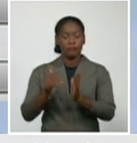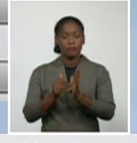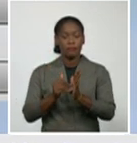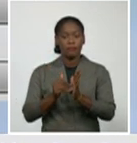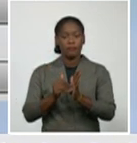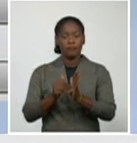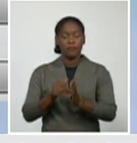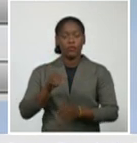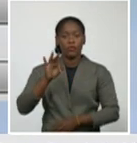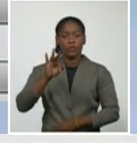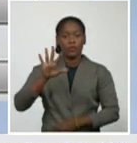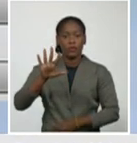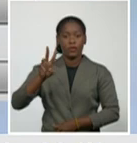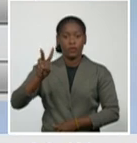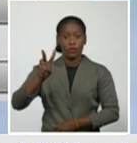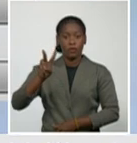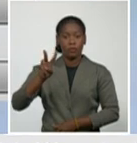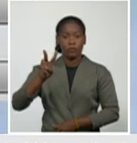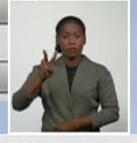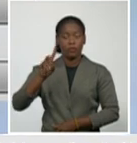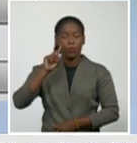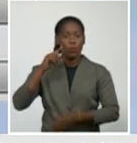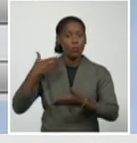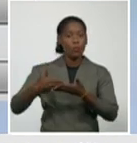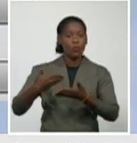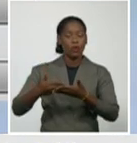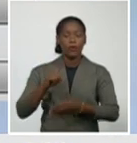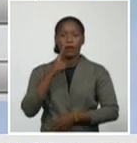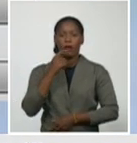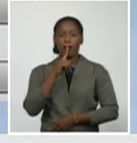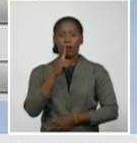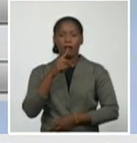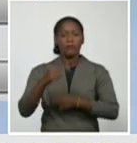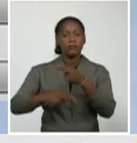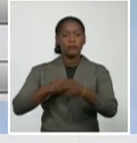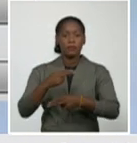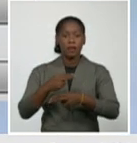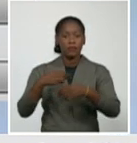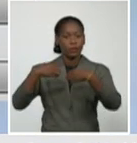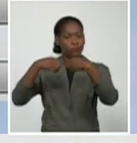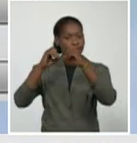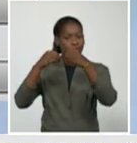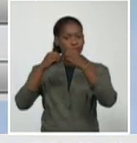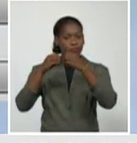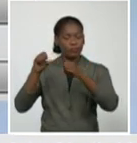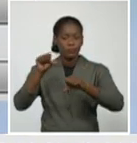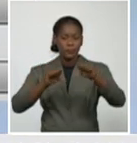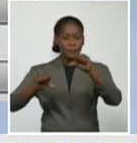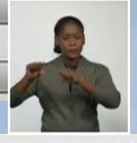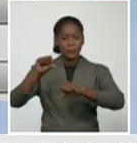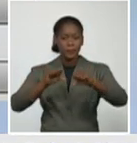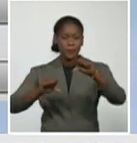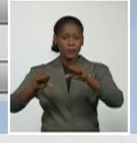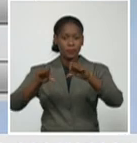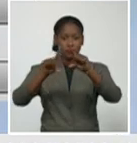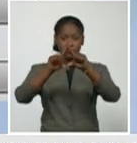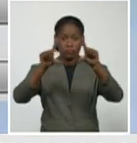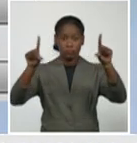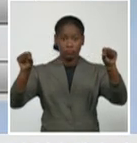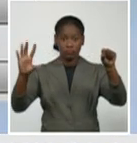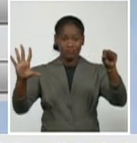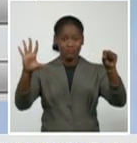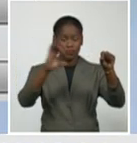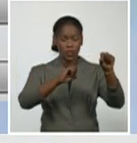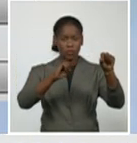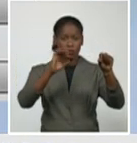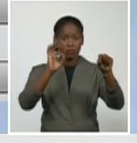2.963.852 muestras que se han procesado en nuestros laboratorios de biología molecular, que son 23 en